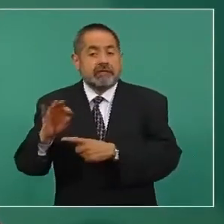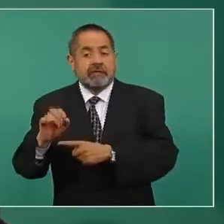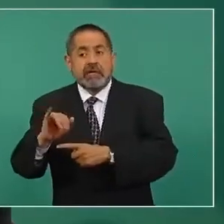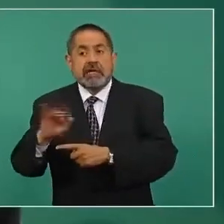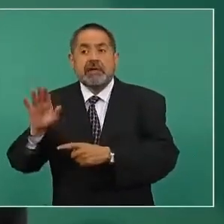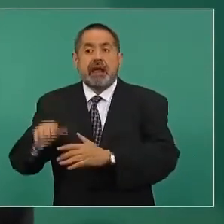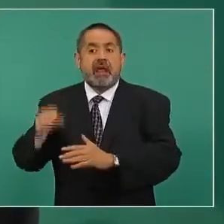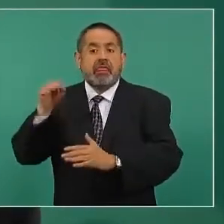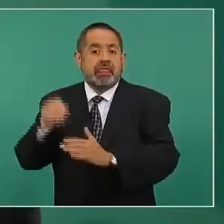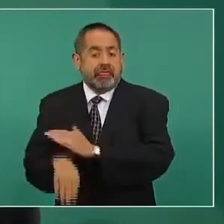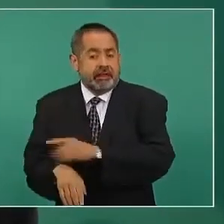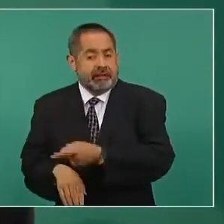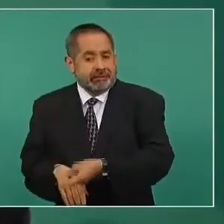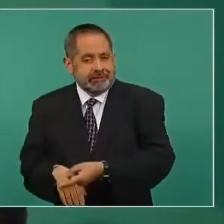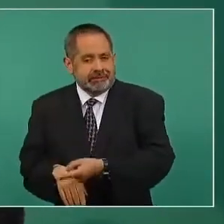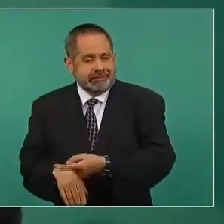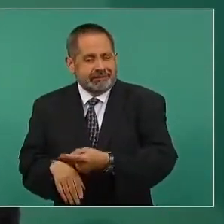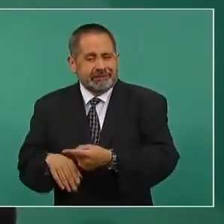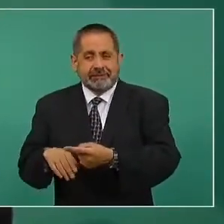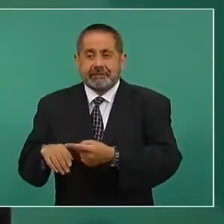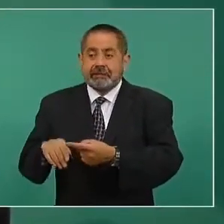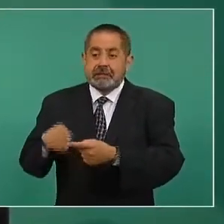una crisis